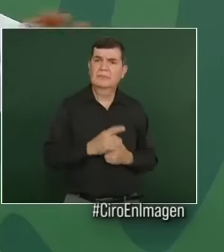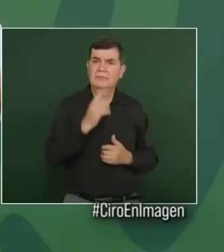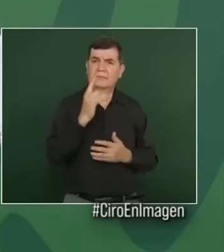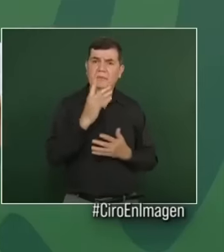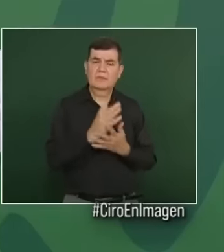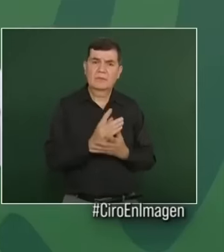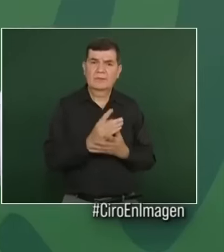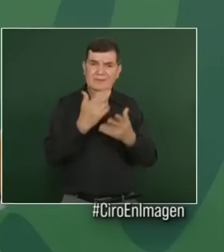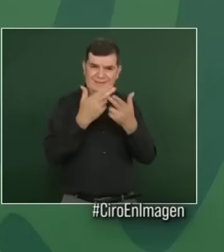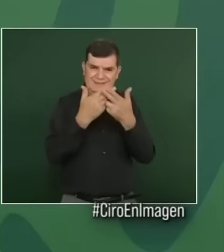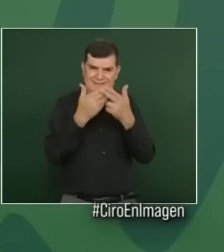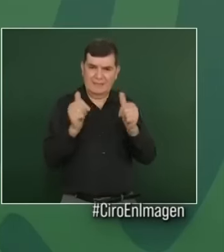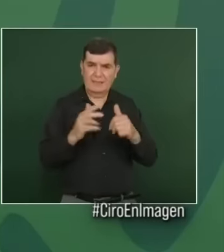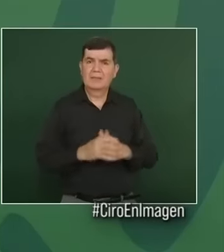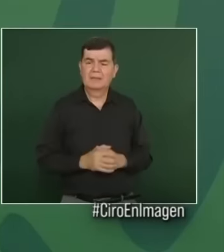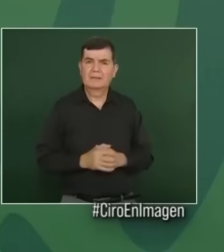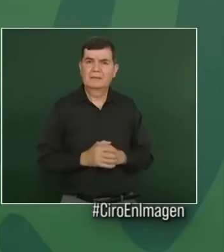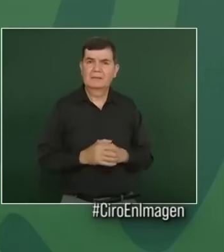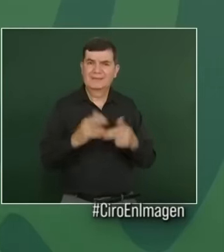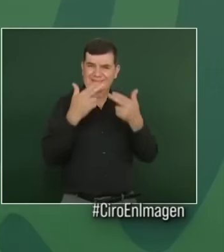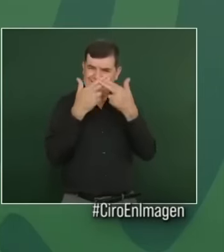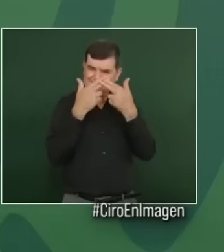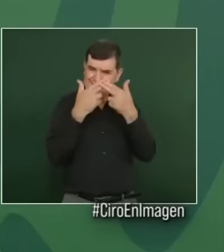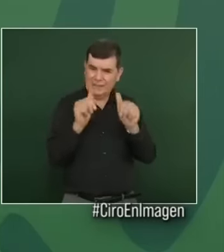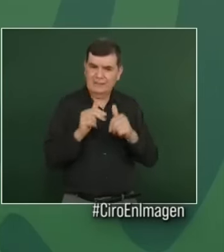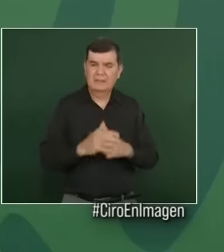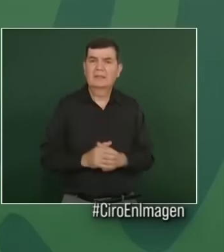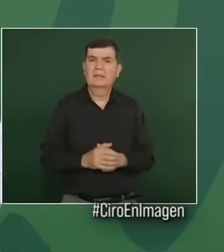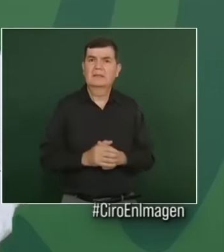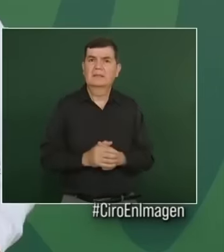que nada de